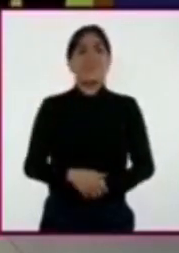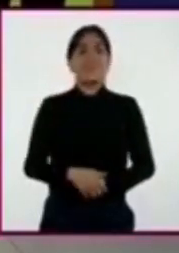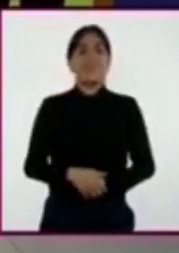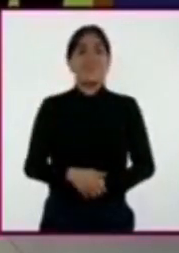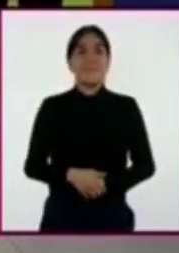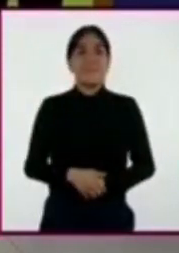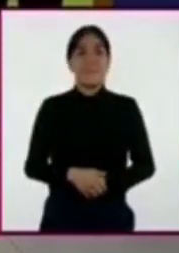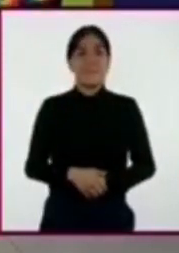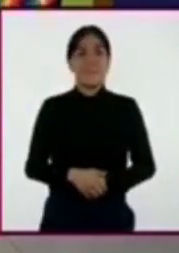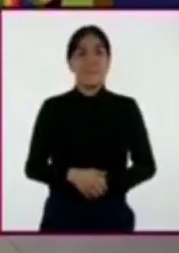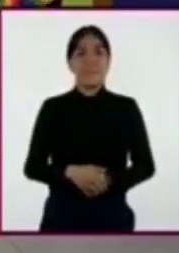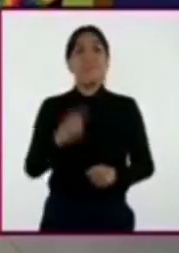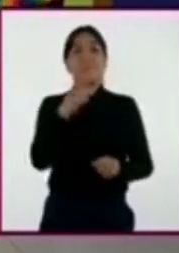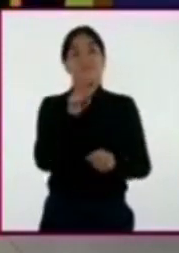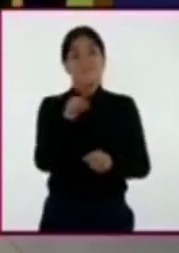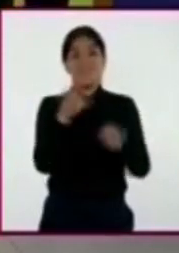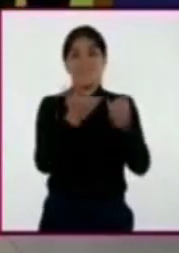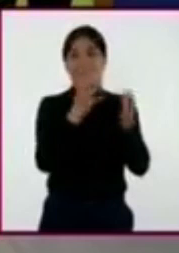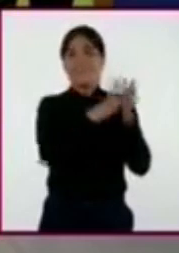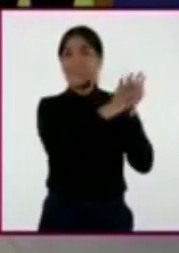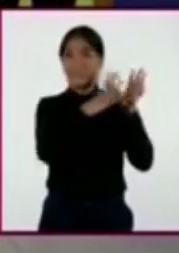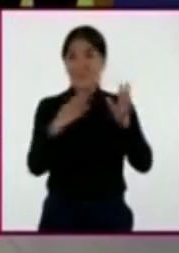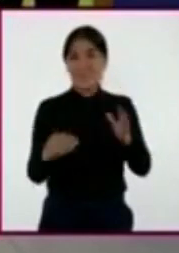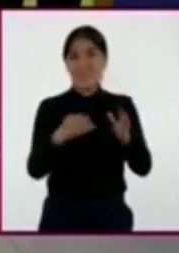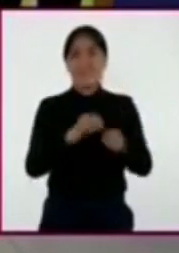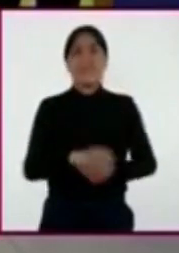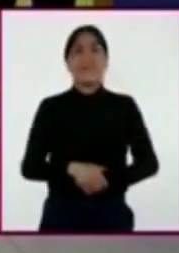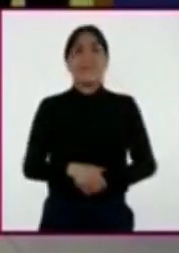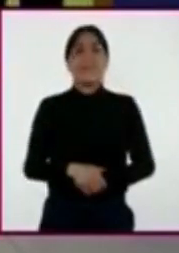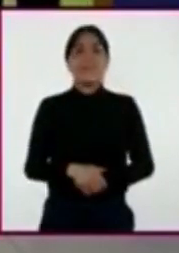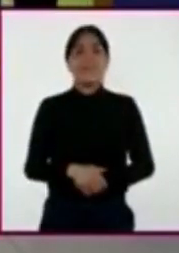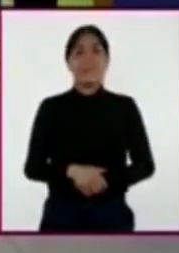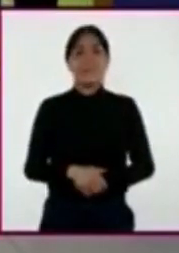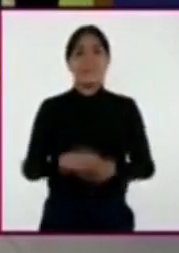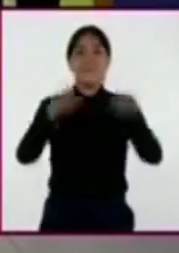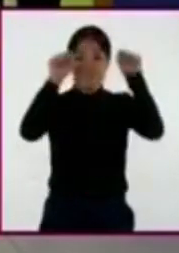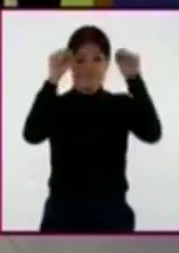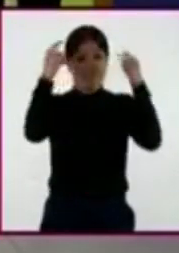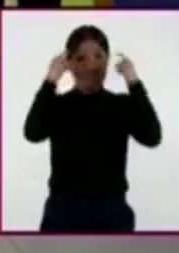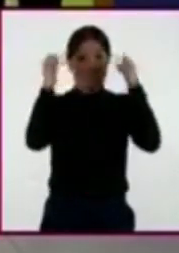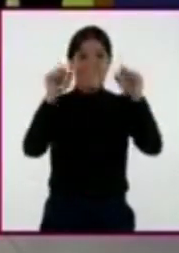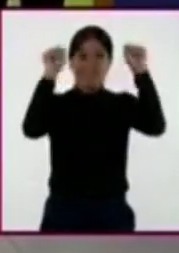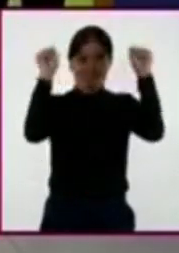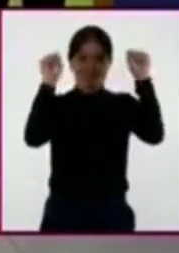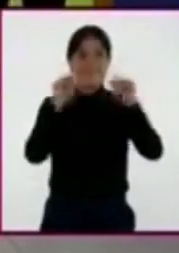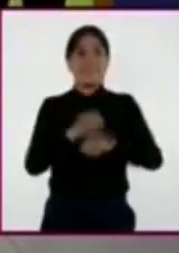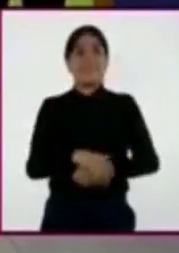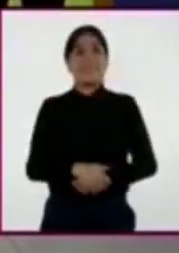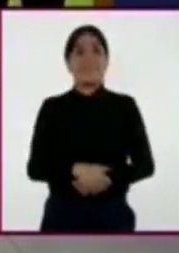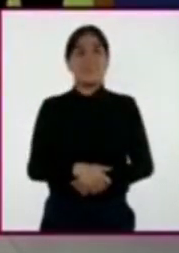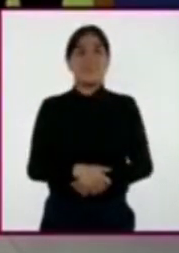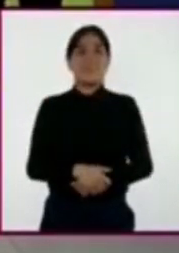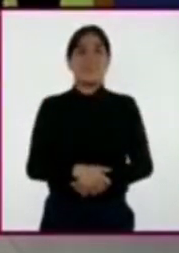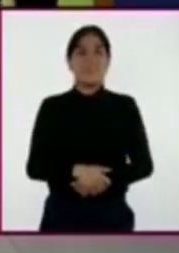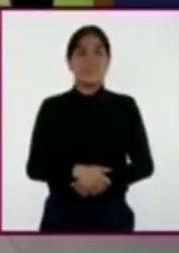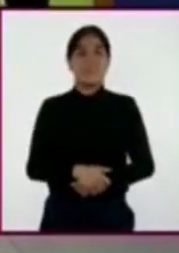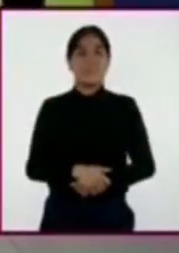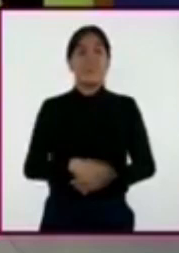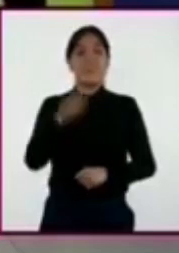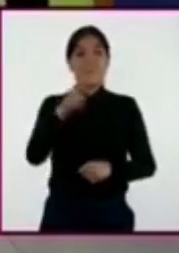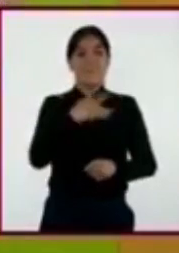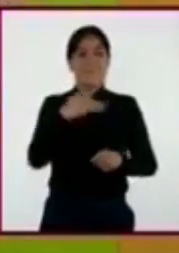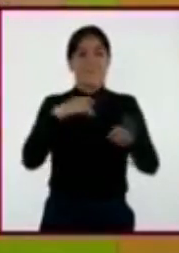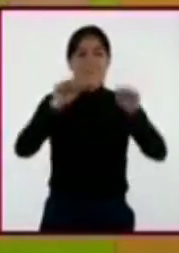a colocar la calceta con brazos extendidos por arriba de la cabeza. Y ahí vamos a